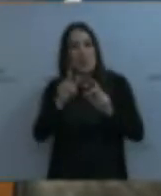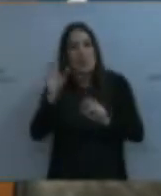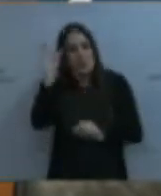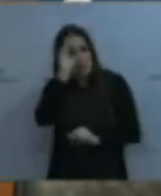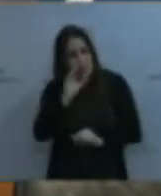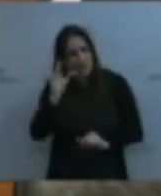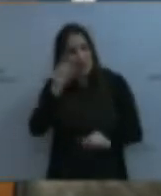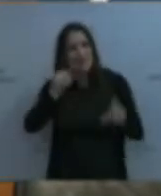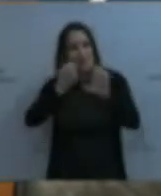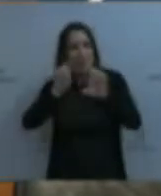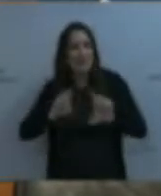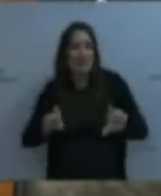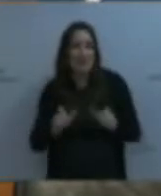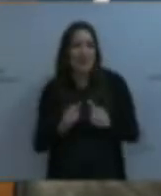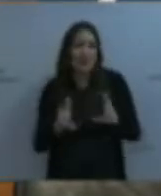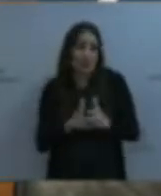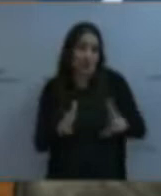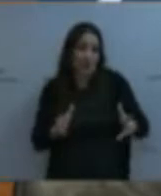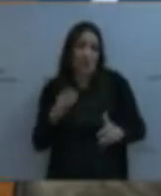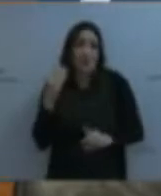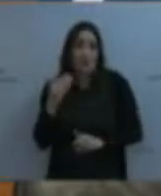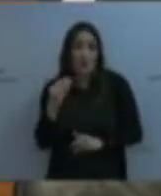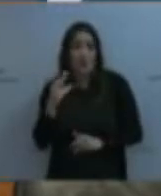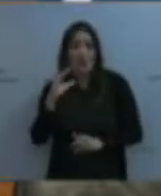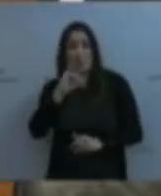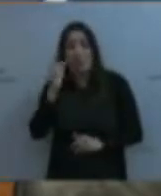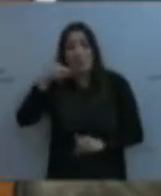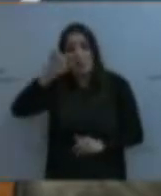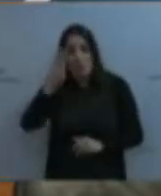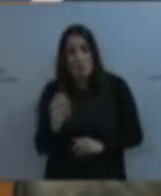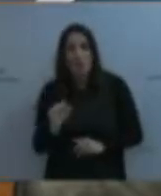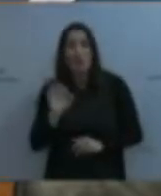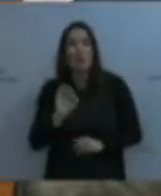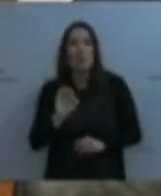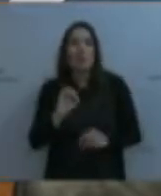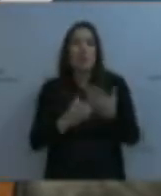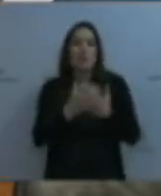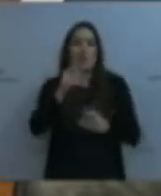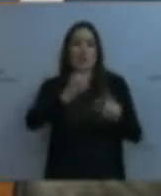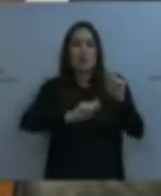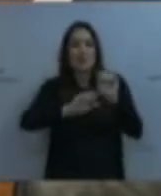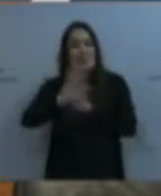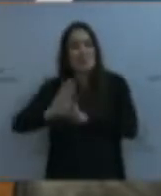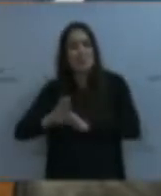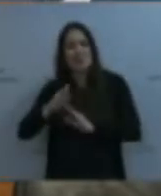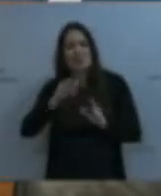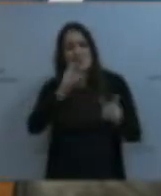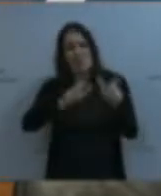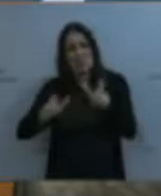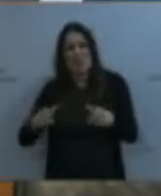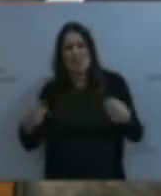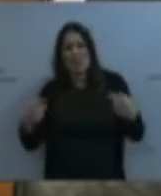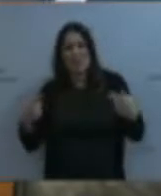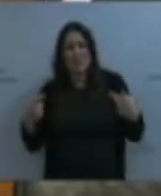grandes entidades sociales como CERMI, FAMPA o la Federación de Asociaciones de Vecinos, que tienen decenas de miles de socios, y